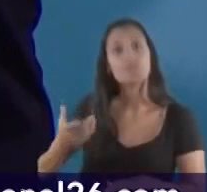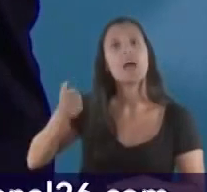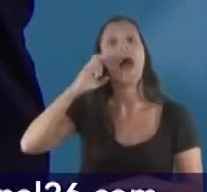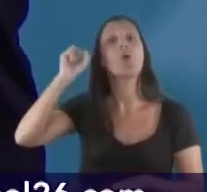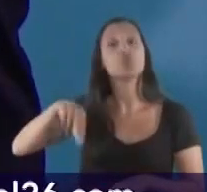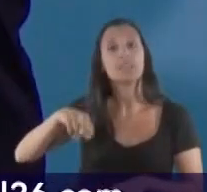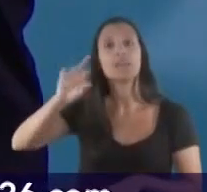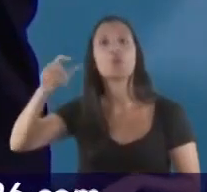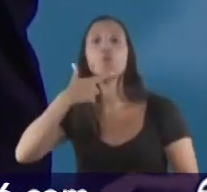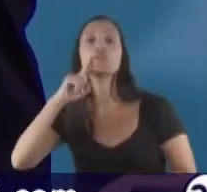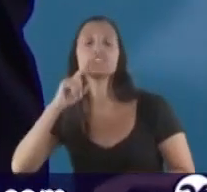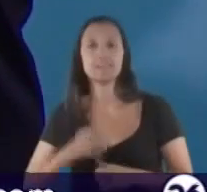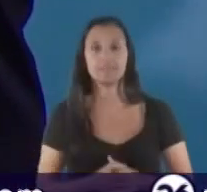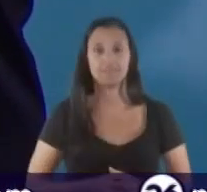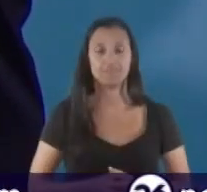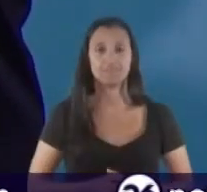Agustín Rossi.